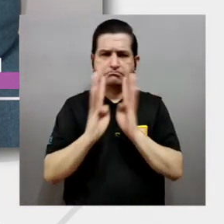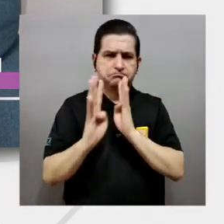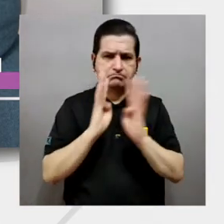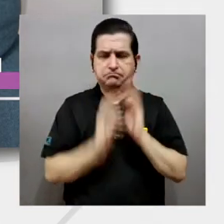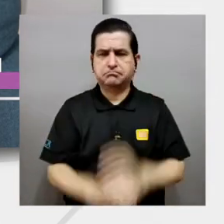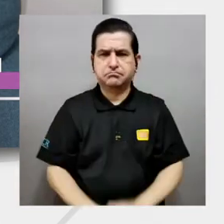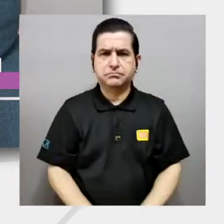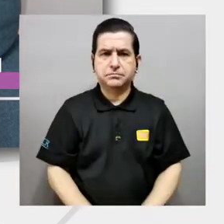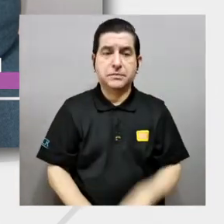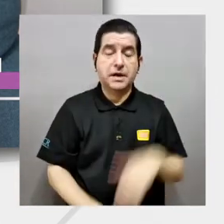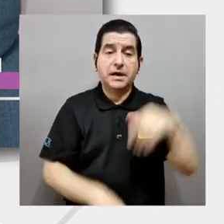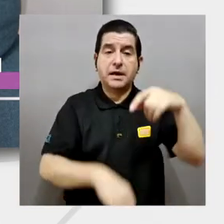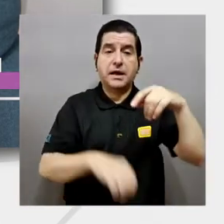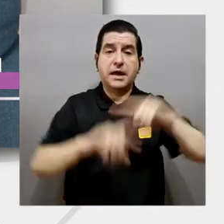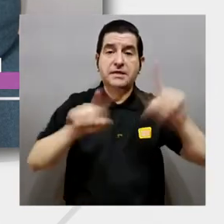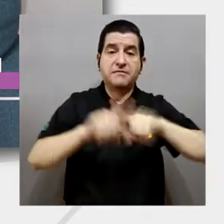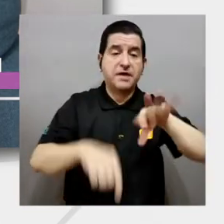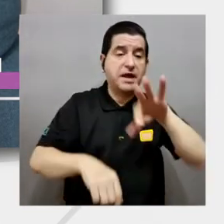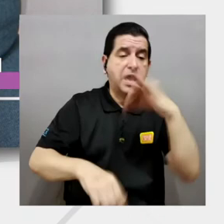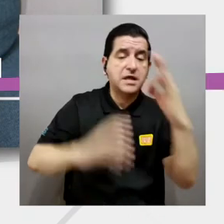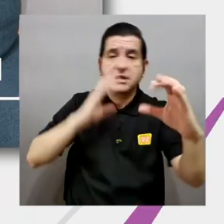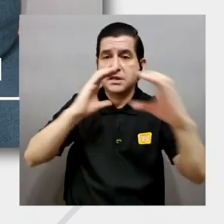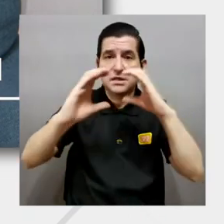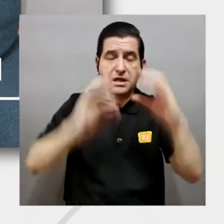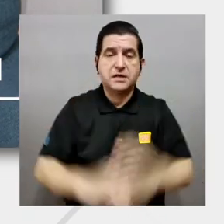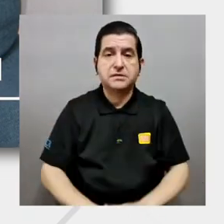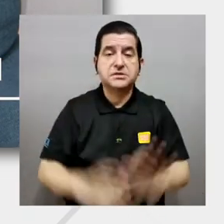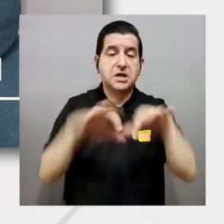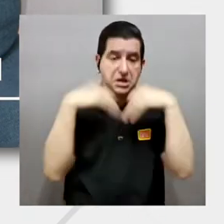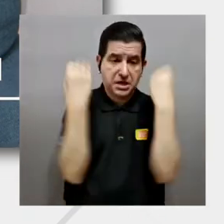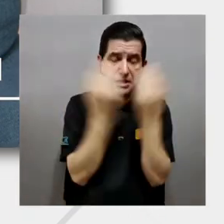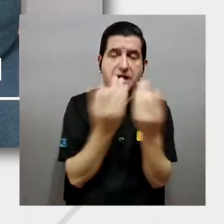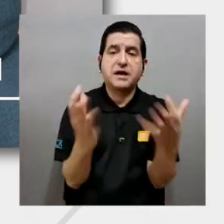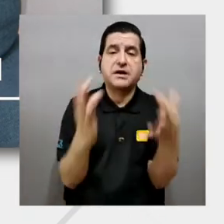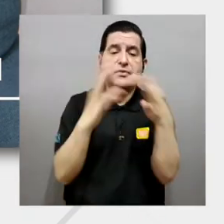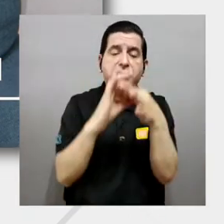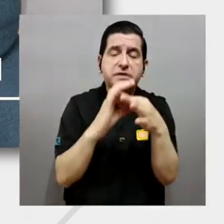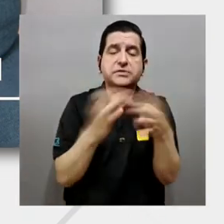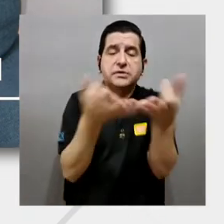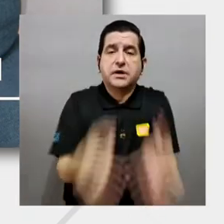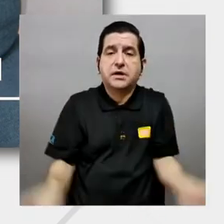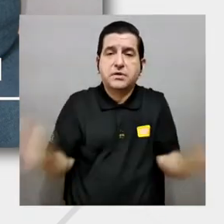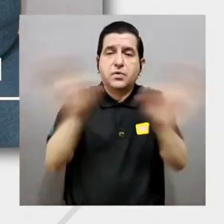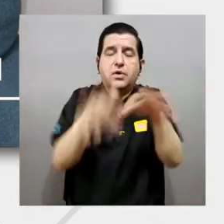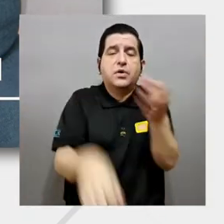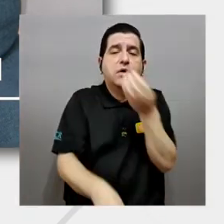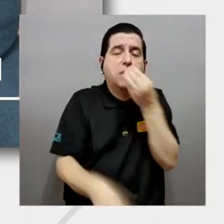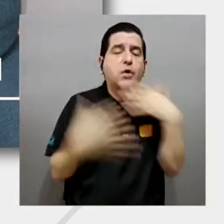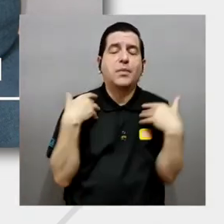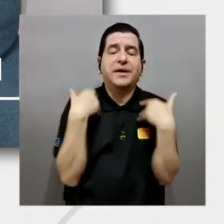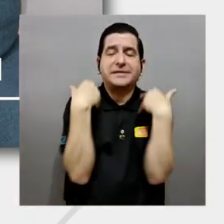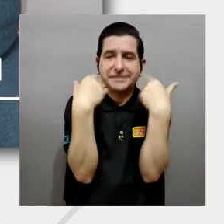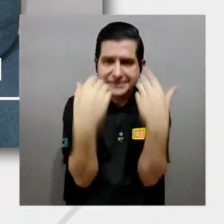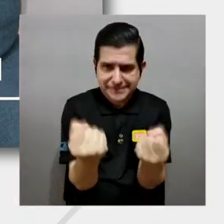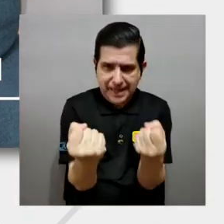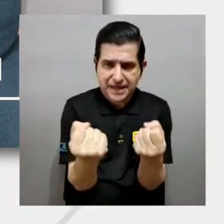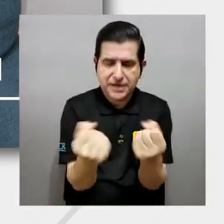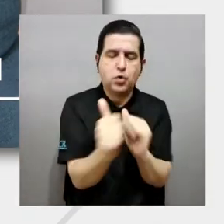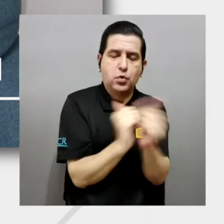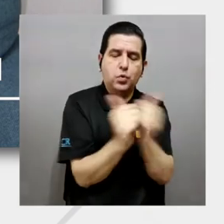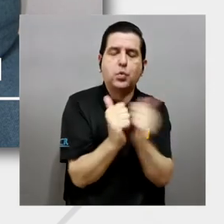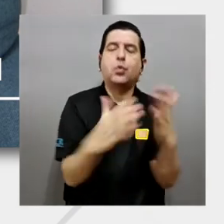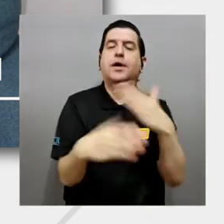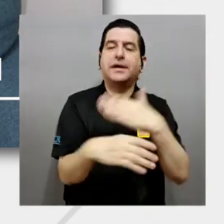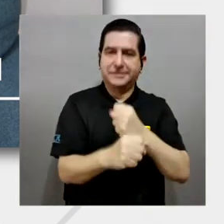también se hable en medio de comunicación y en la familia sobre la importancia de